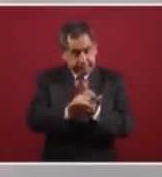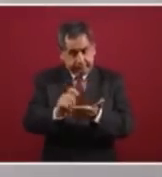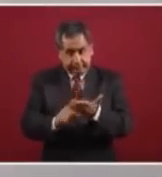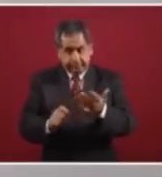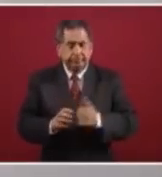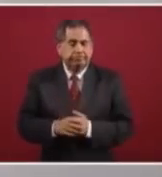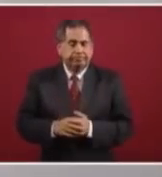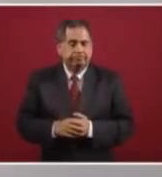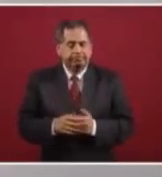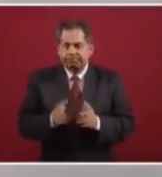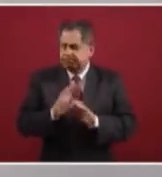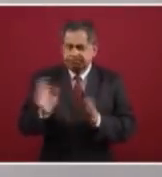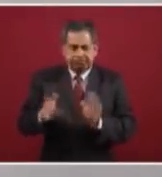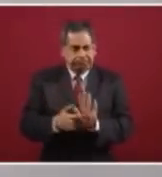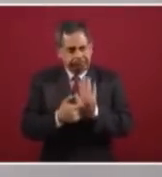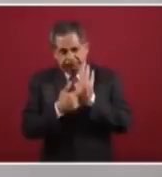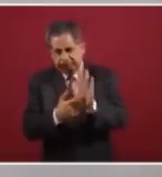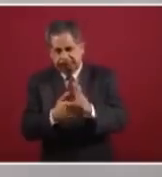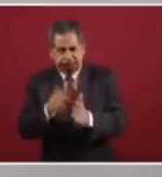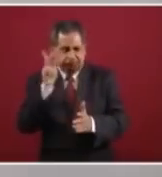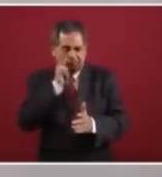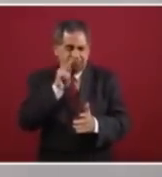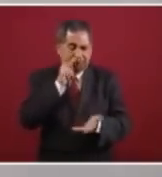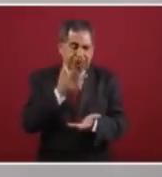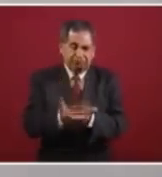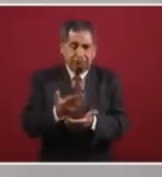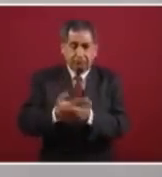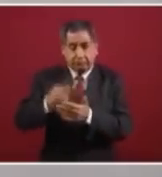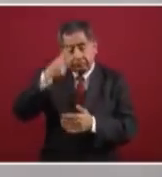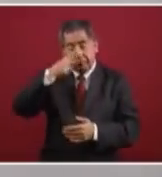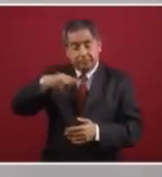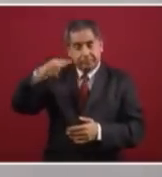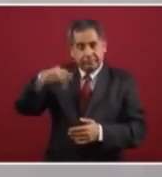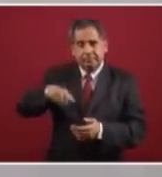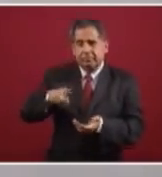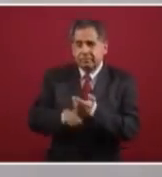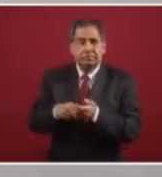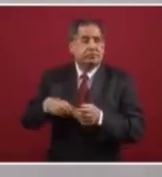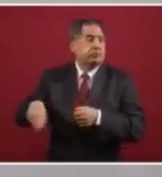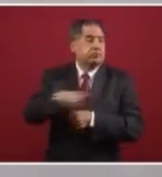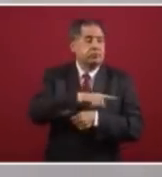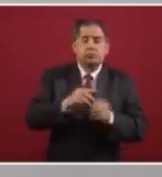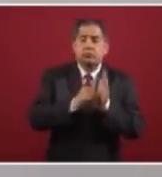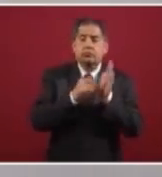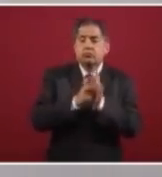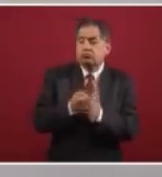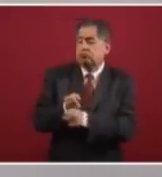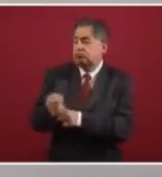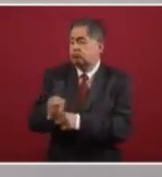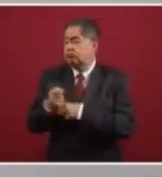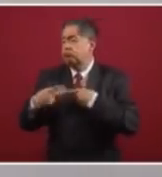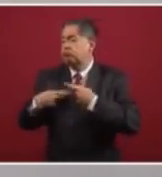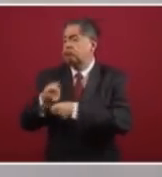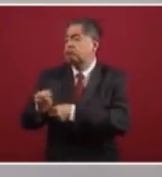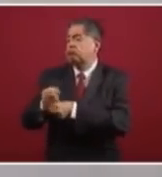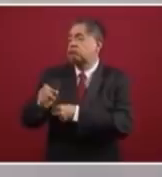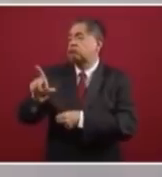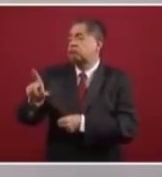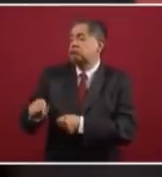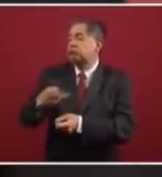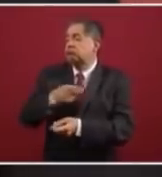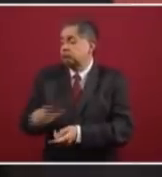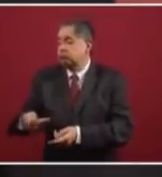está demostrado, al menos en el caso de México, que un modelo que oprime, que empobrece al pueblo, no